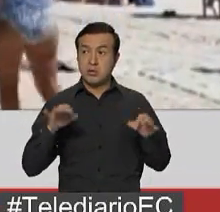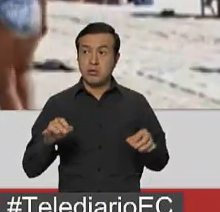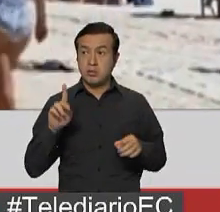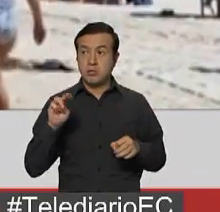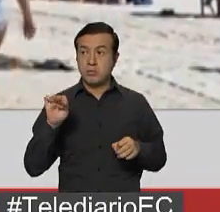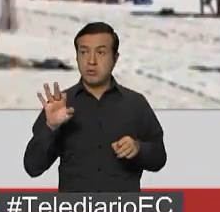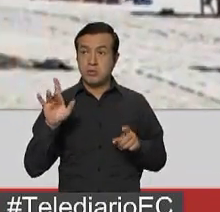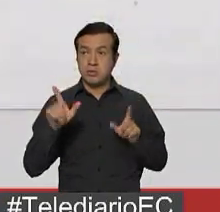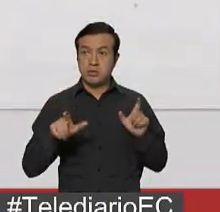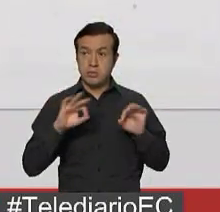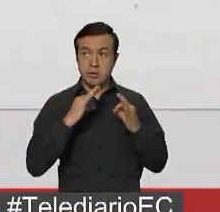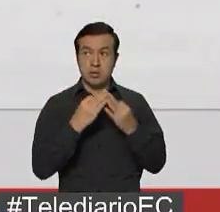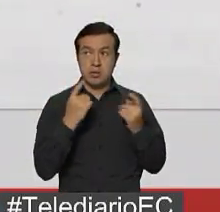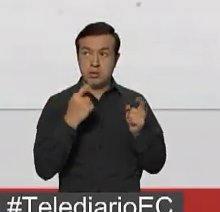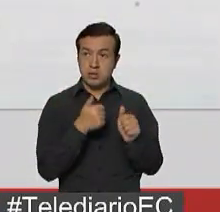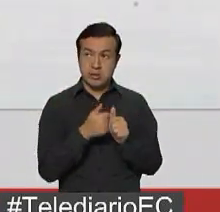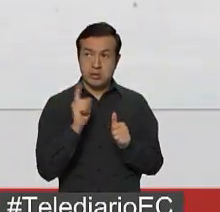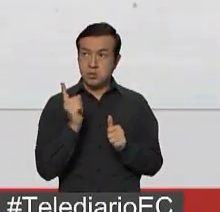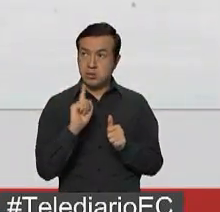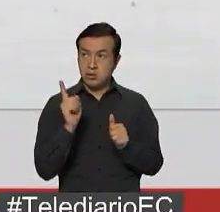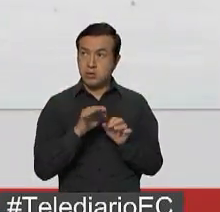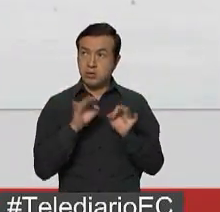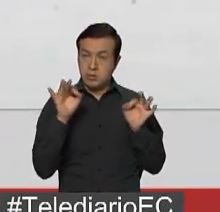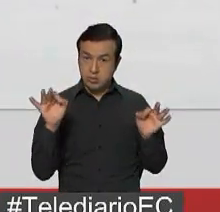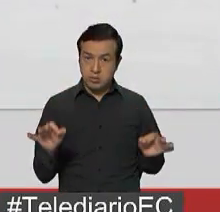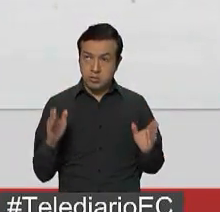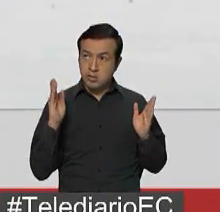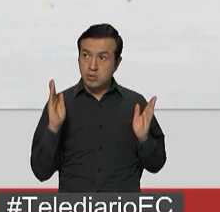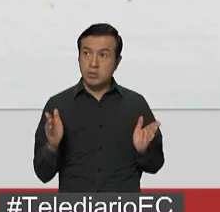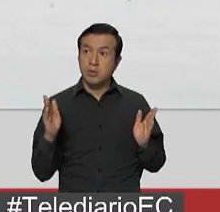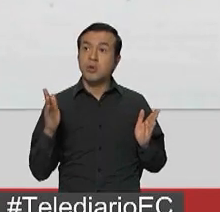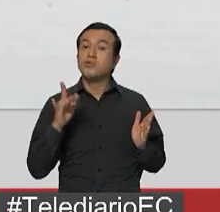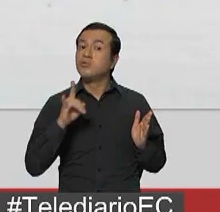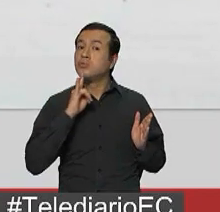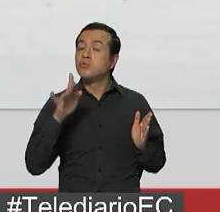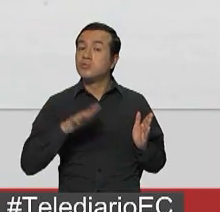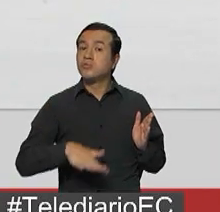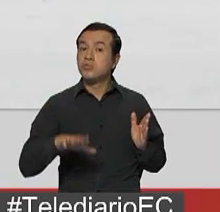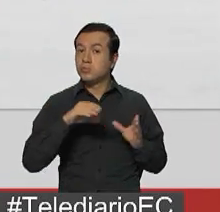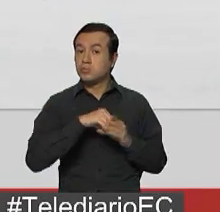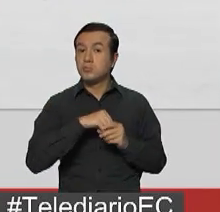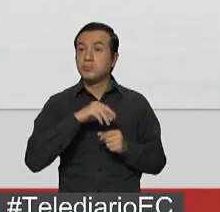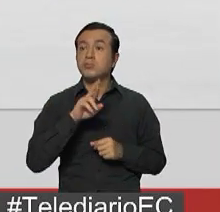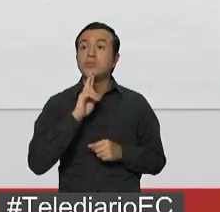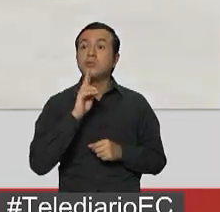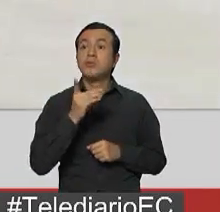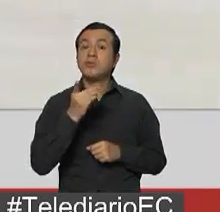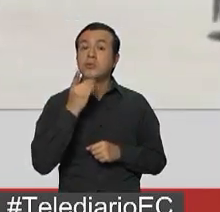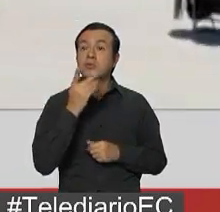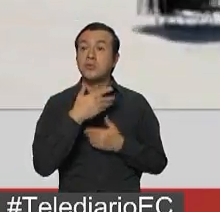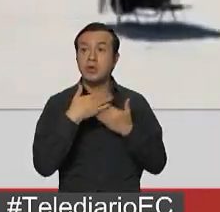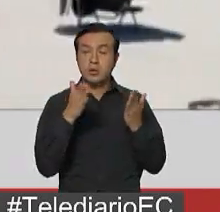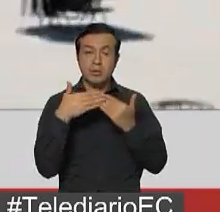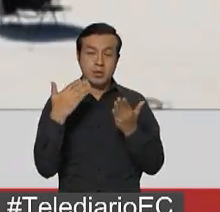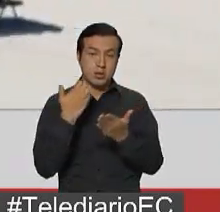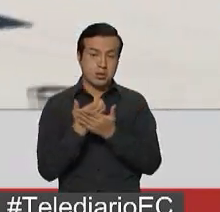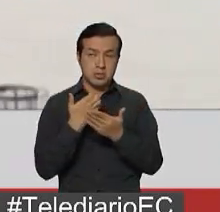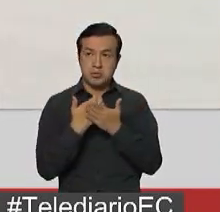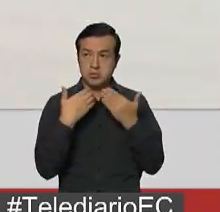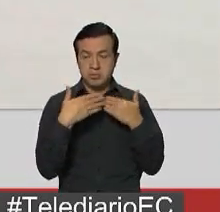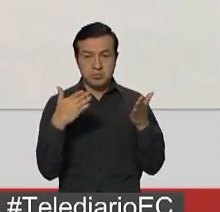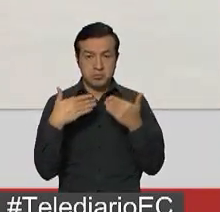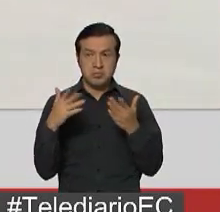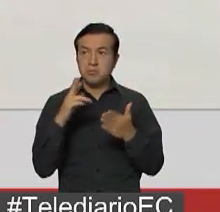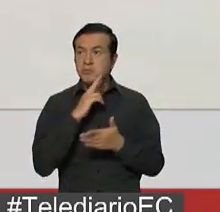metros a otras familias florida al igual que otros seis de estados de eeuu y puerto rico comenzó a reabrir su economía